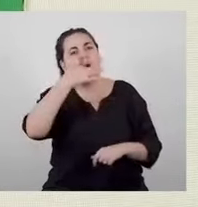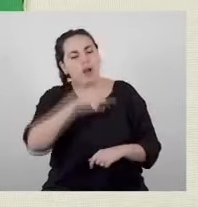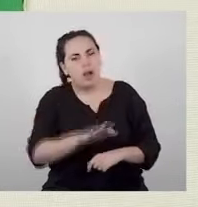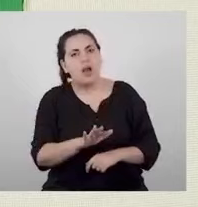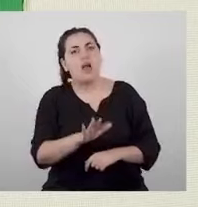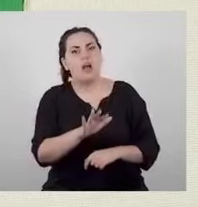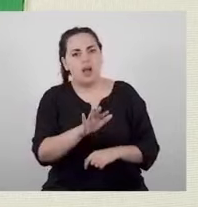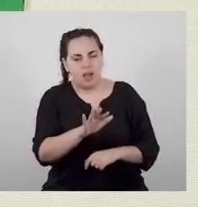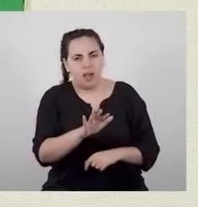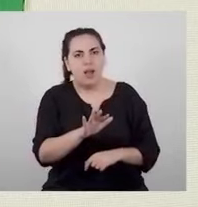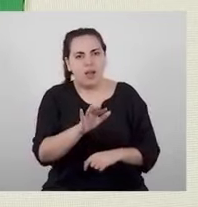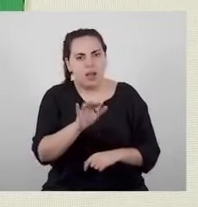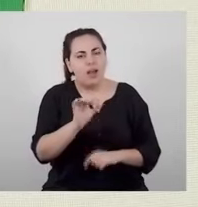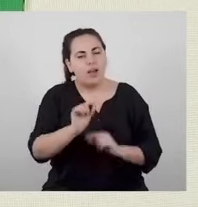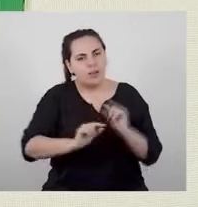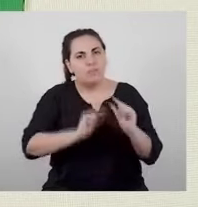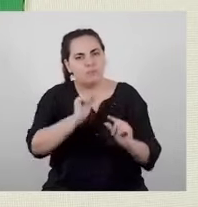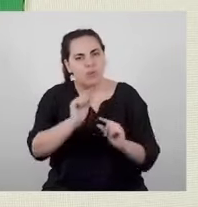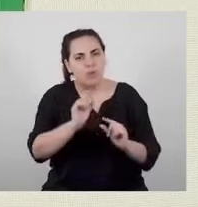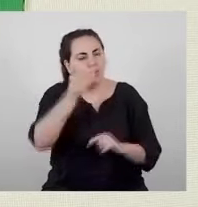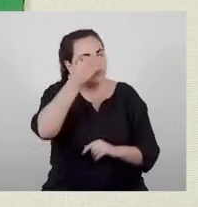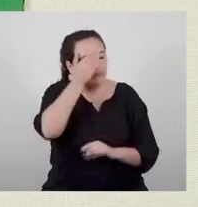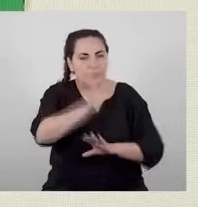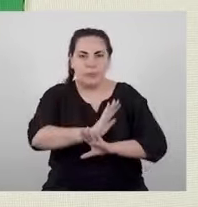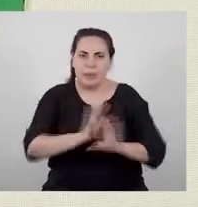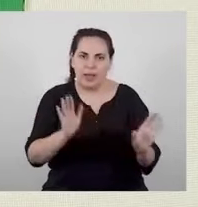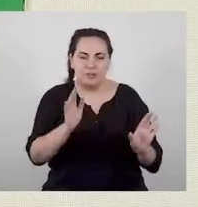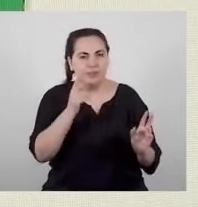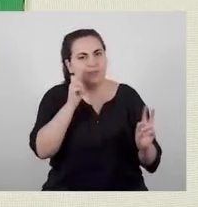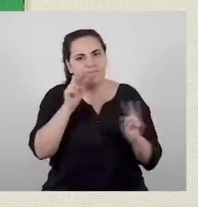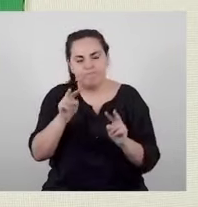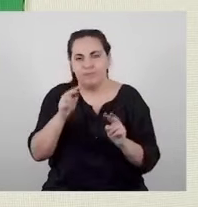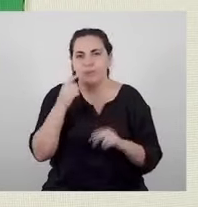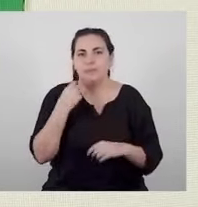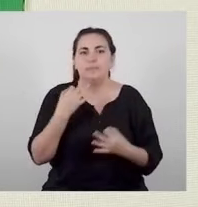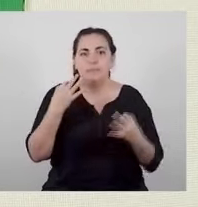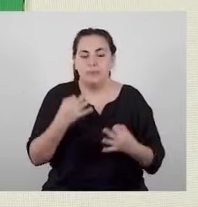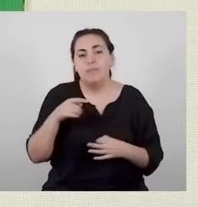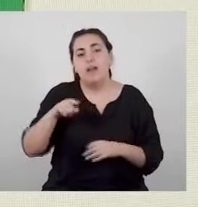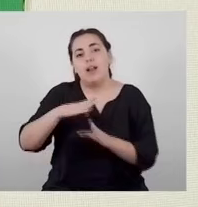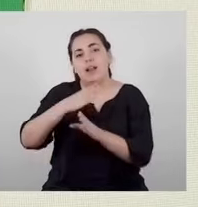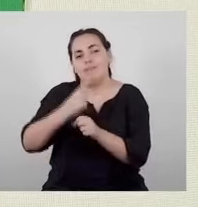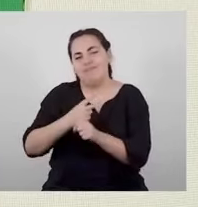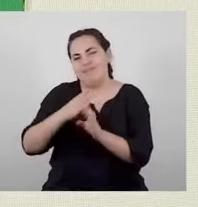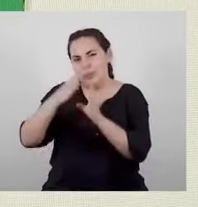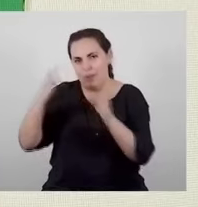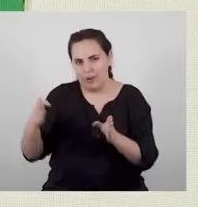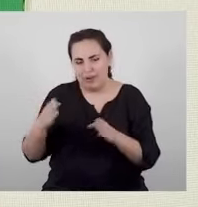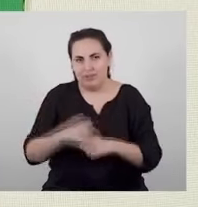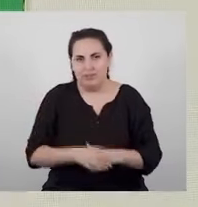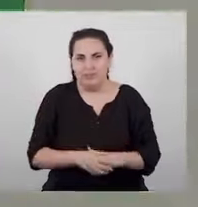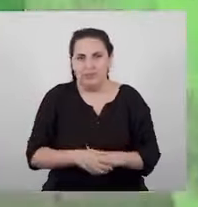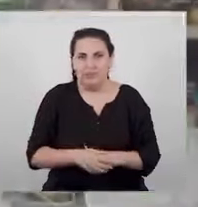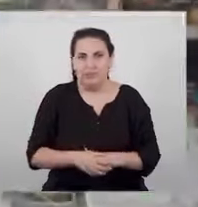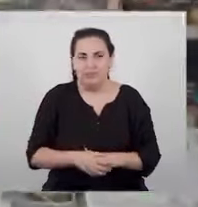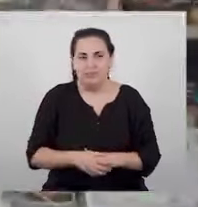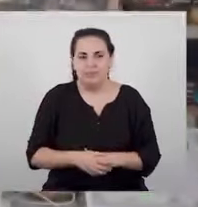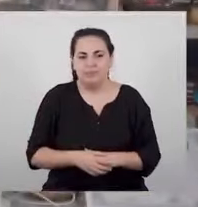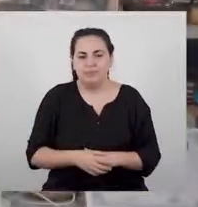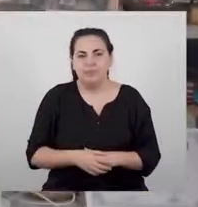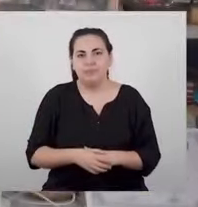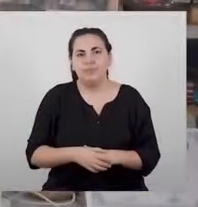lo que tienen que empezar a ver o lo que pueden empezar a ver vamos a la segunda parte de la charla que compartimos con Sabrina la